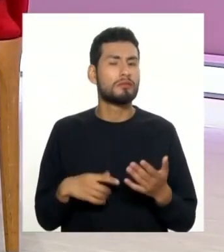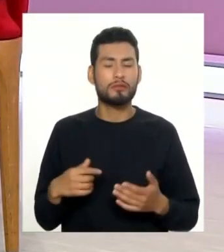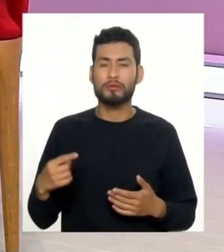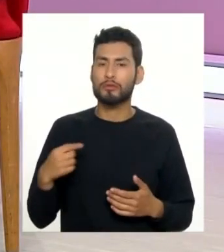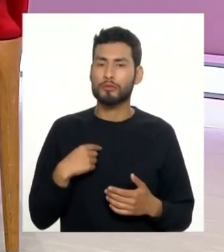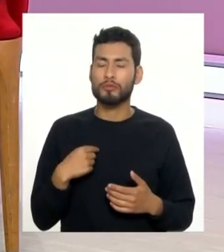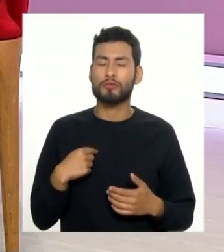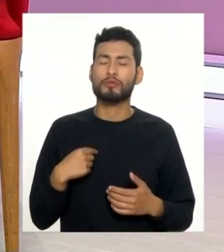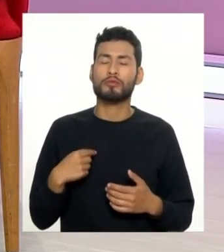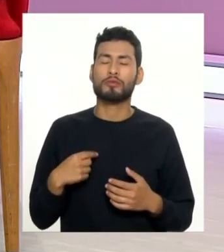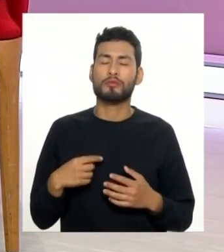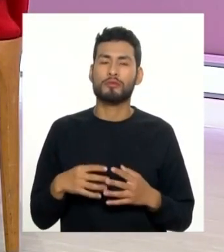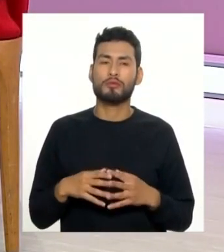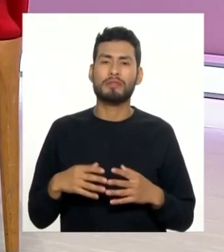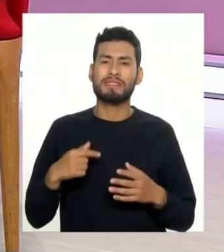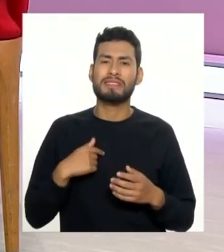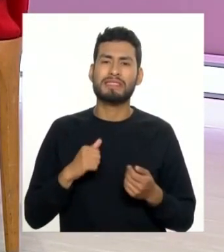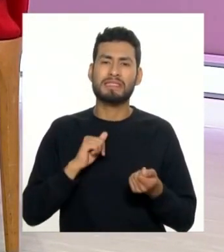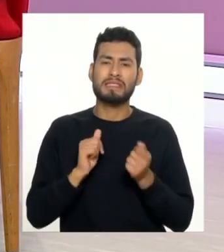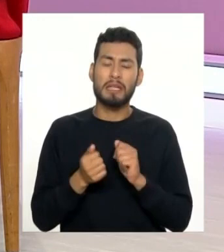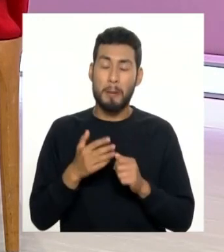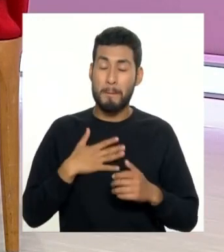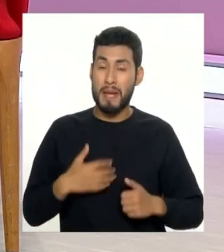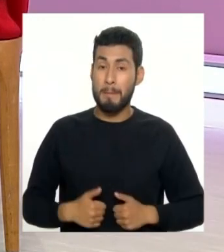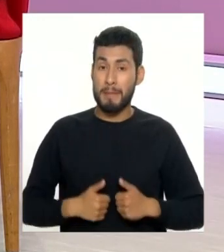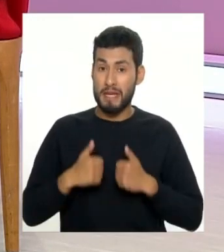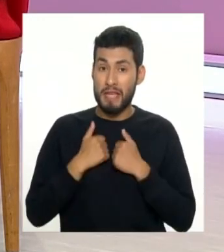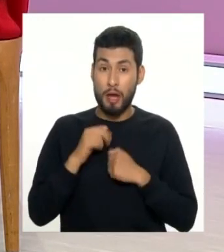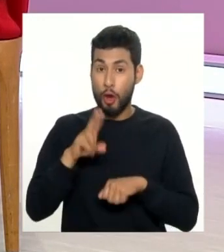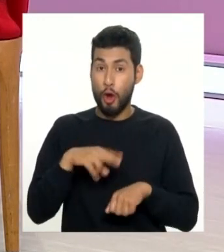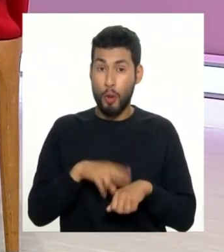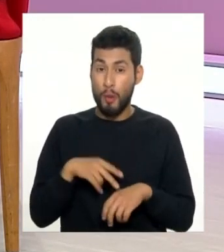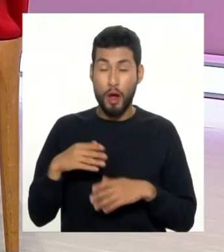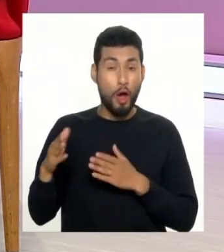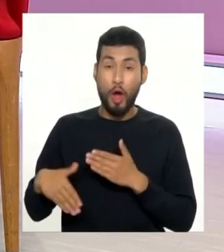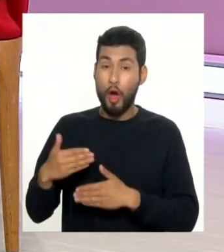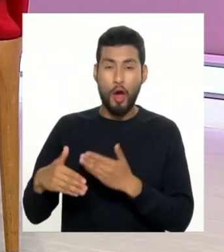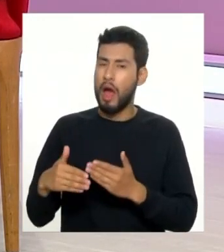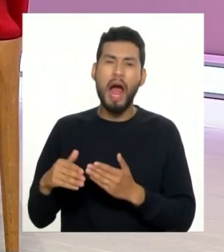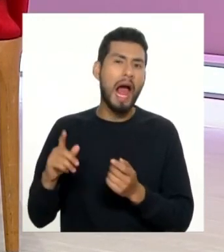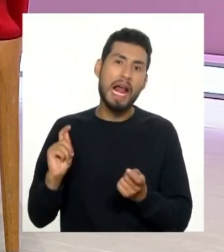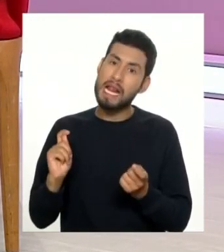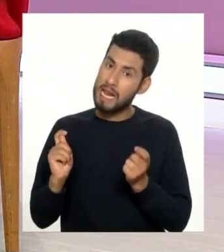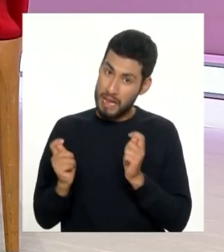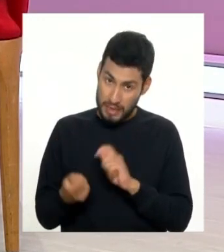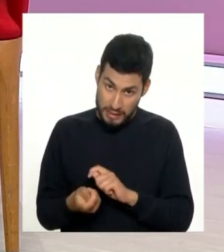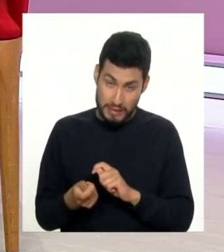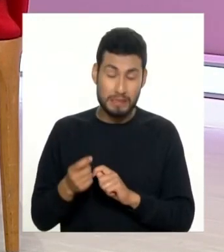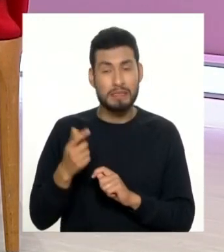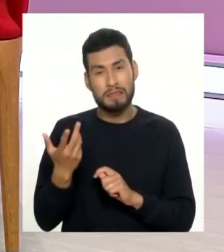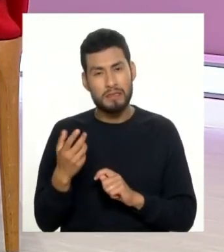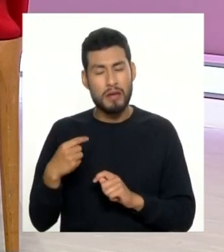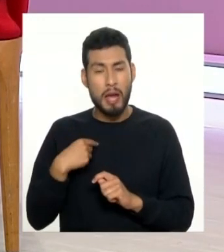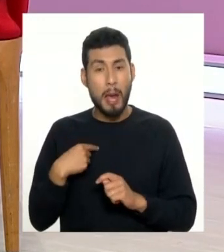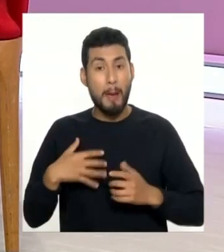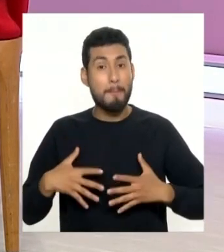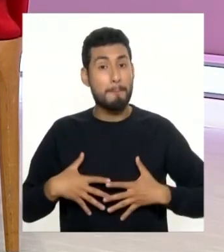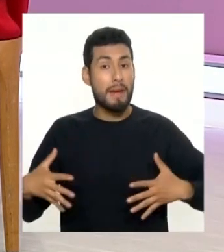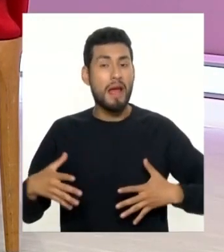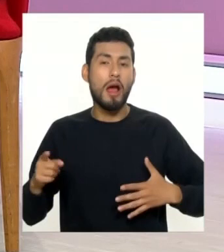calmar el dolor, ¿no? Cambiando el ritmo de vida, o sea, eliminar los ejercicios bruscos, eliminar el peso